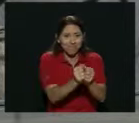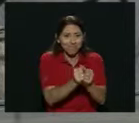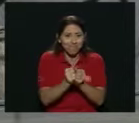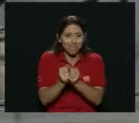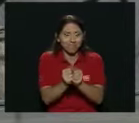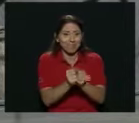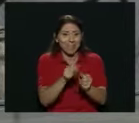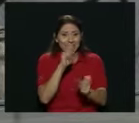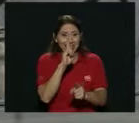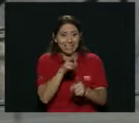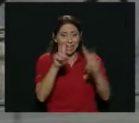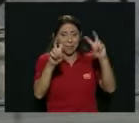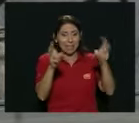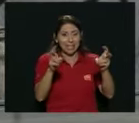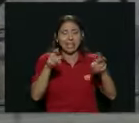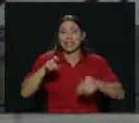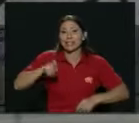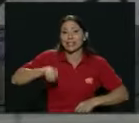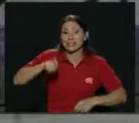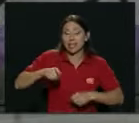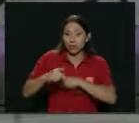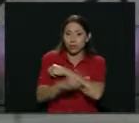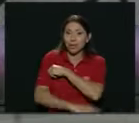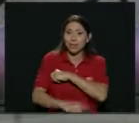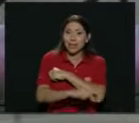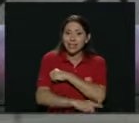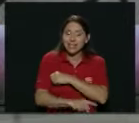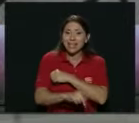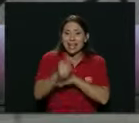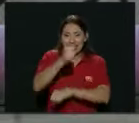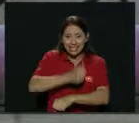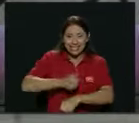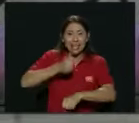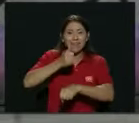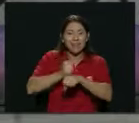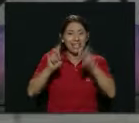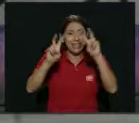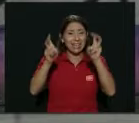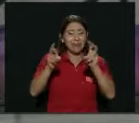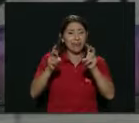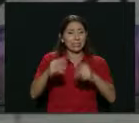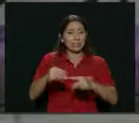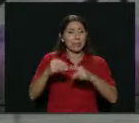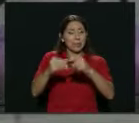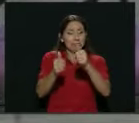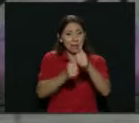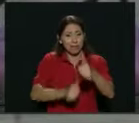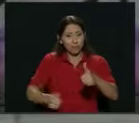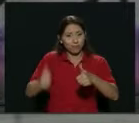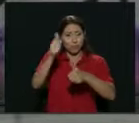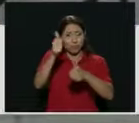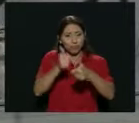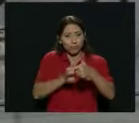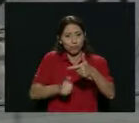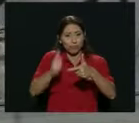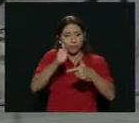Sí. Es necesario que el país establezca una serie de prioridades en su agenda